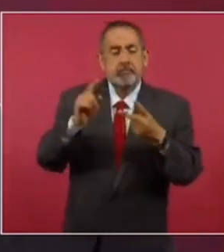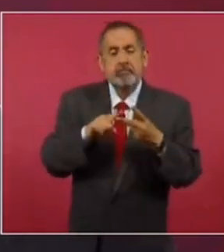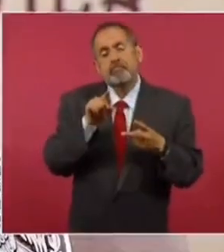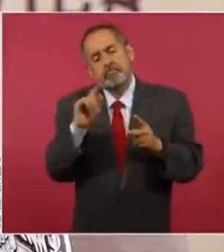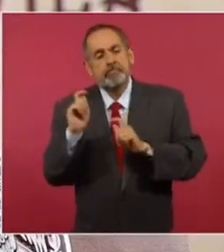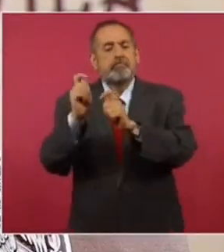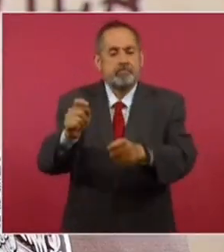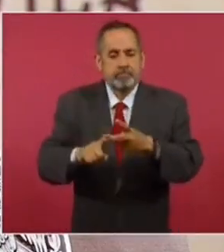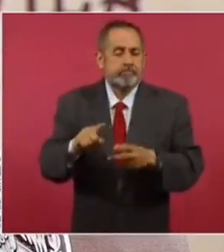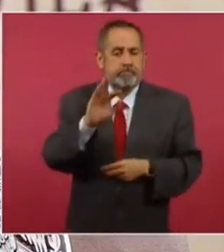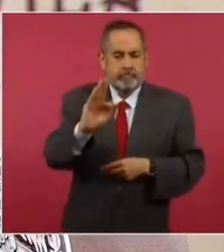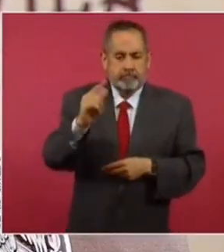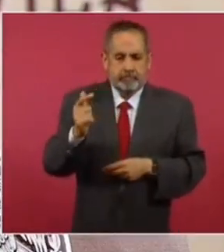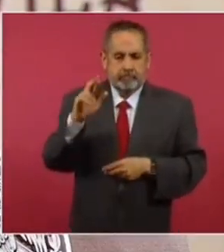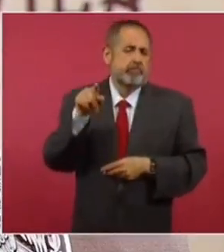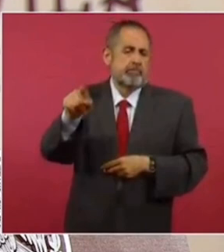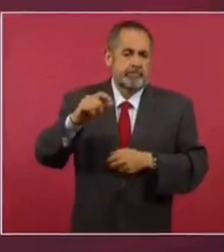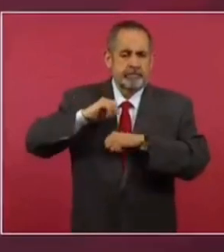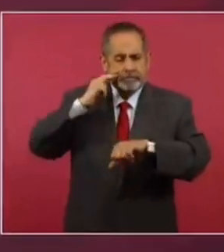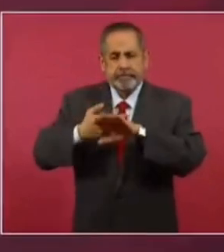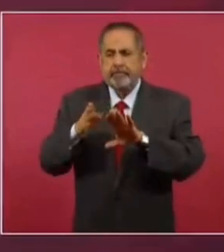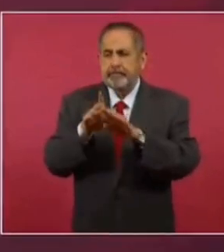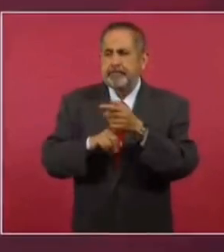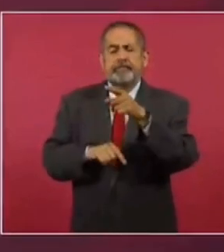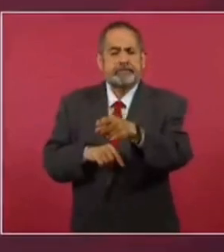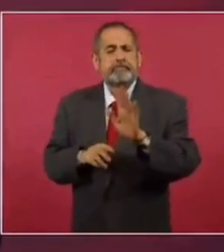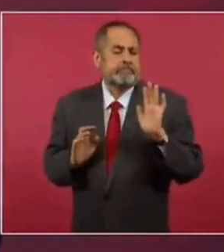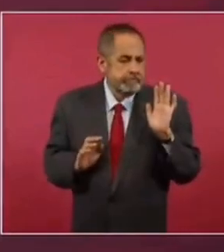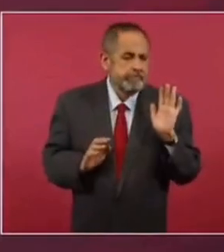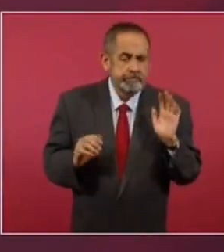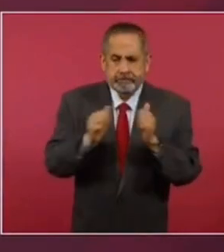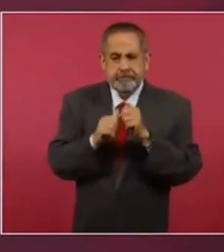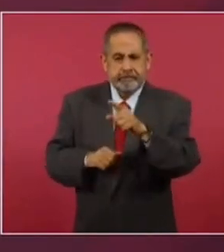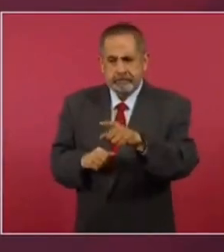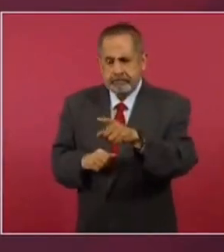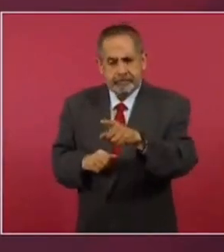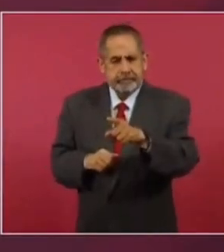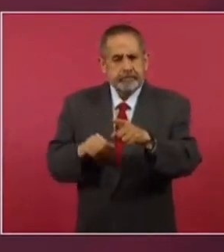Fiscalía General de la República la que está, ha convenido con